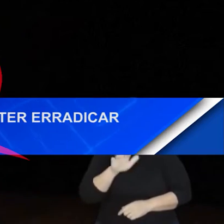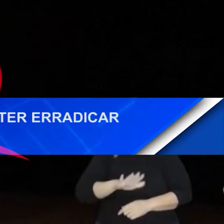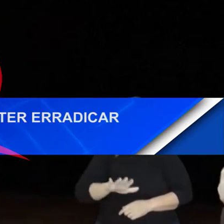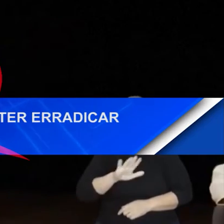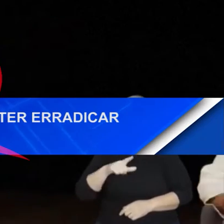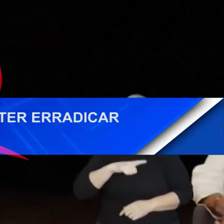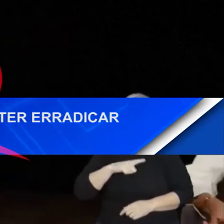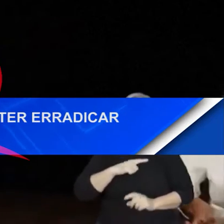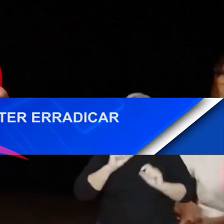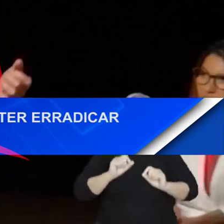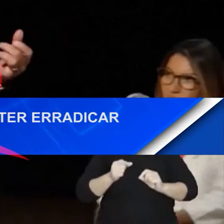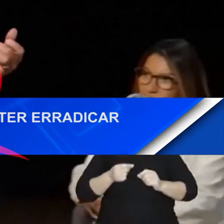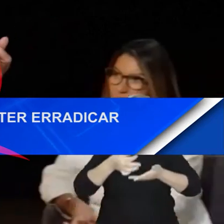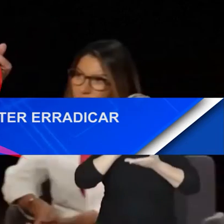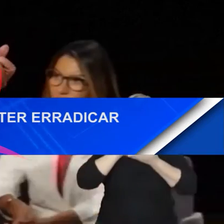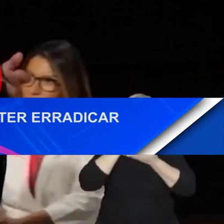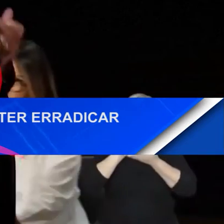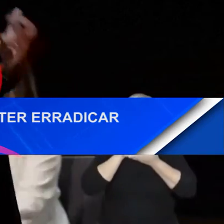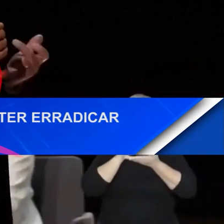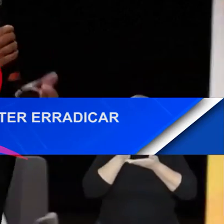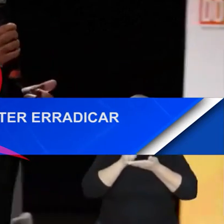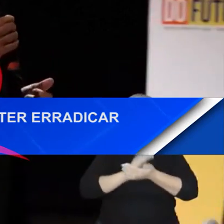y cenando otra vez